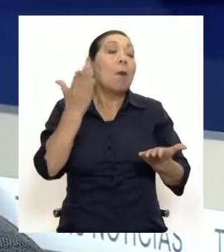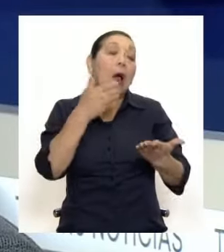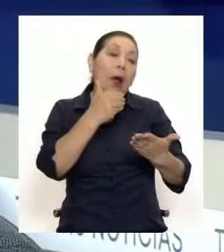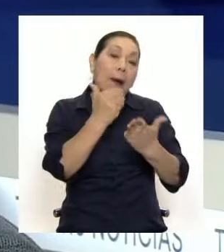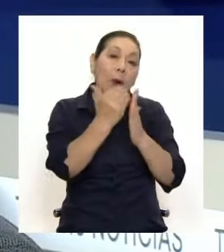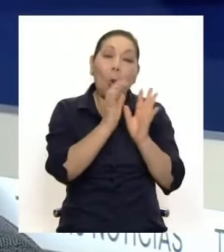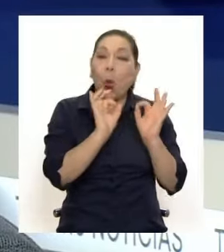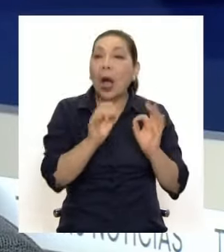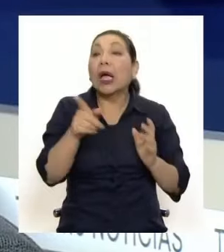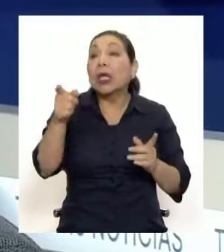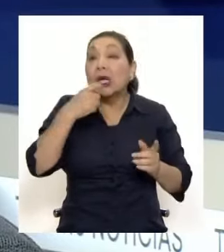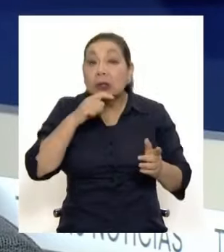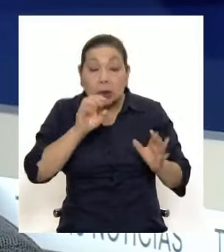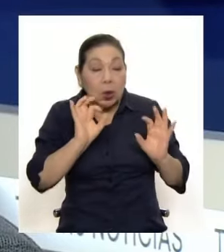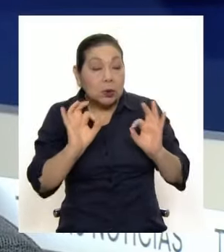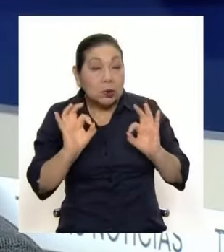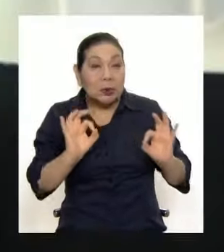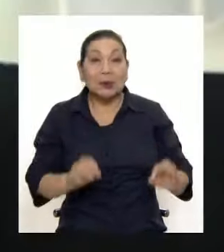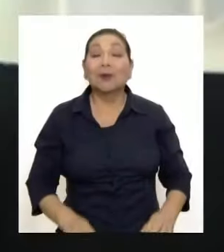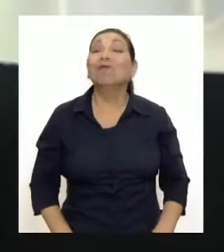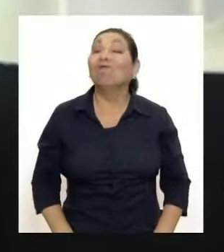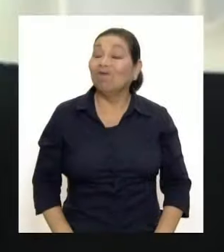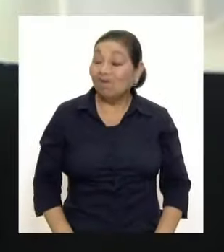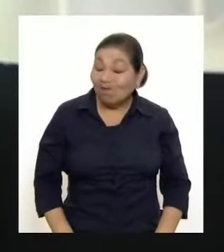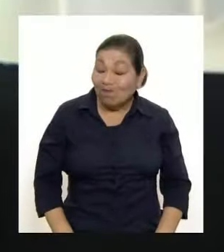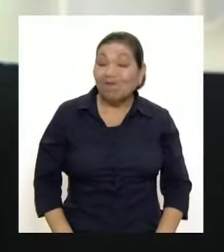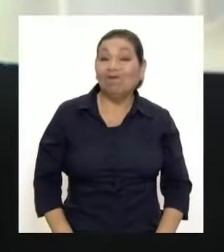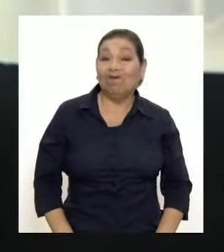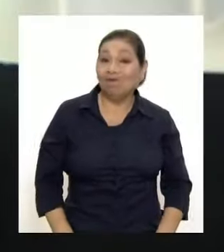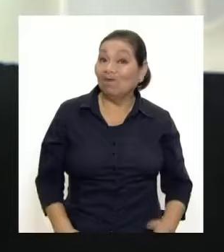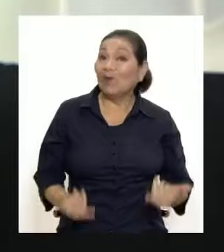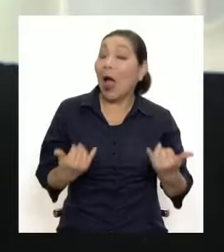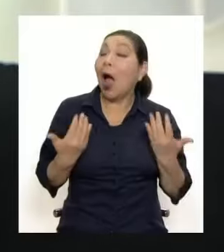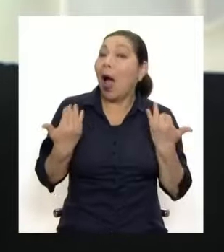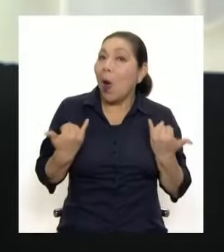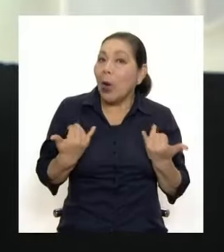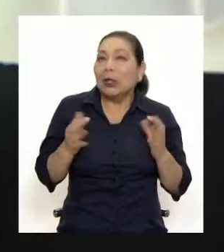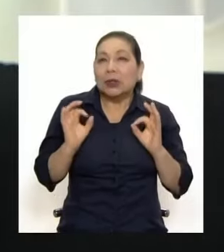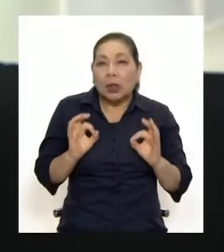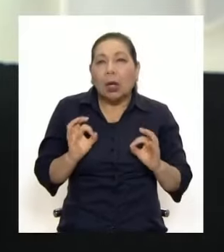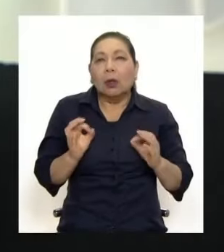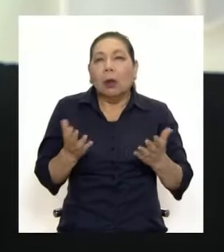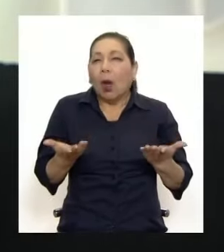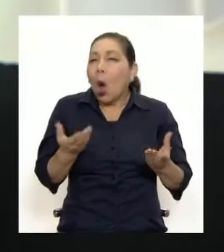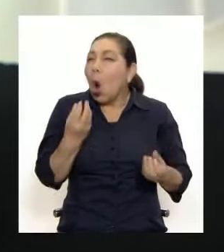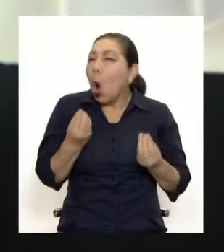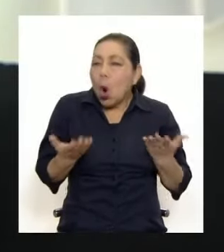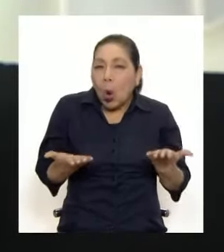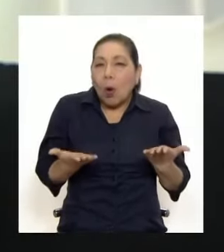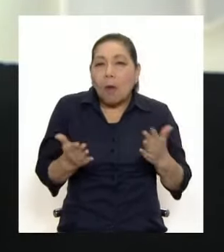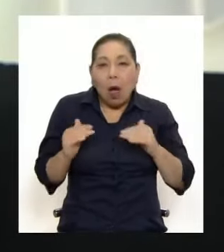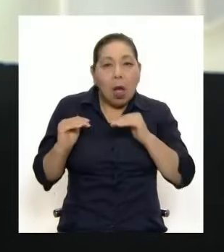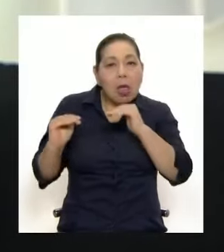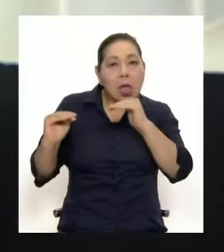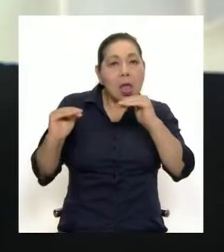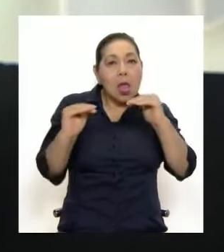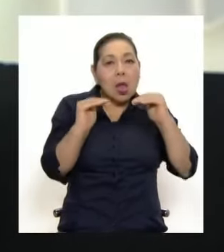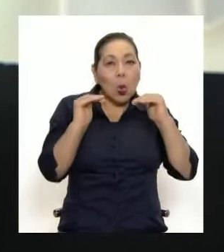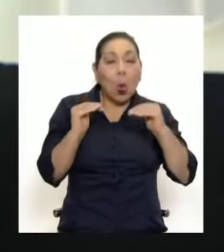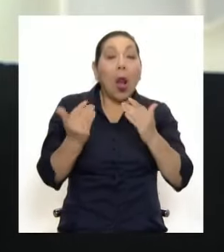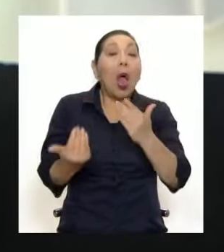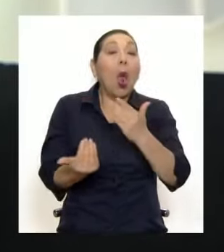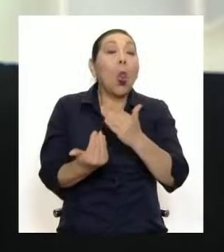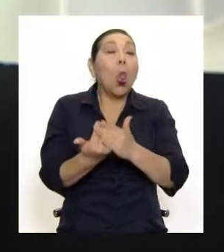tengan las garantías necesarias lo que da cuenta Es que requieren también estar actualizándose constantemente no estar a la par de las de las